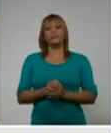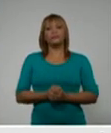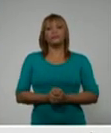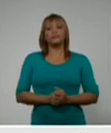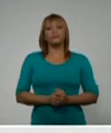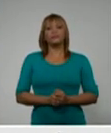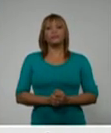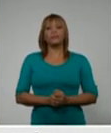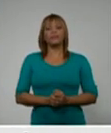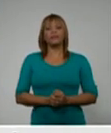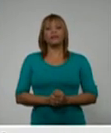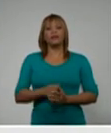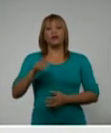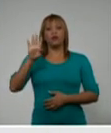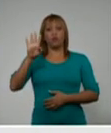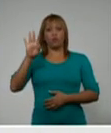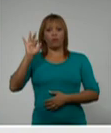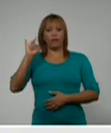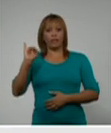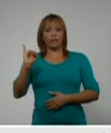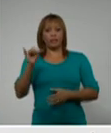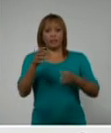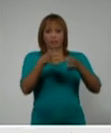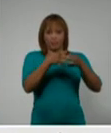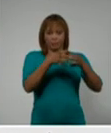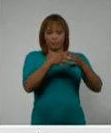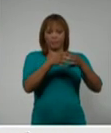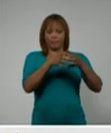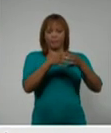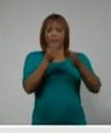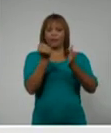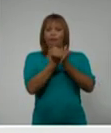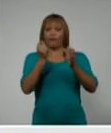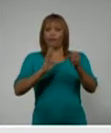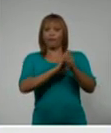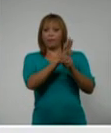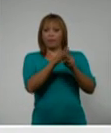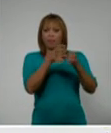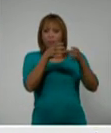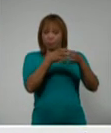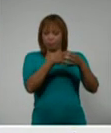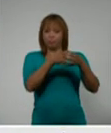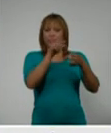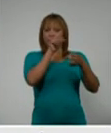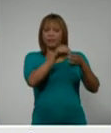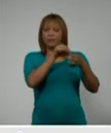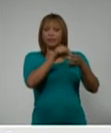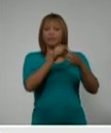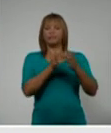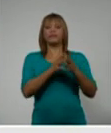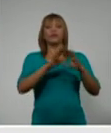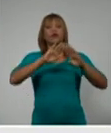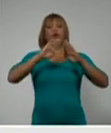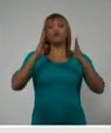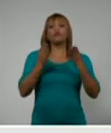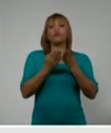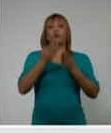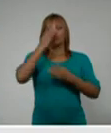Los 47 personas que se diagnosticaron en el día de ayer, todos son